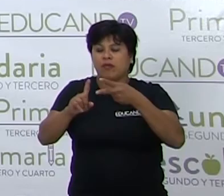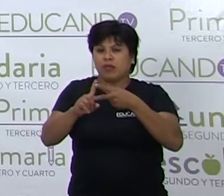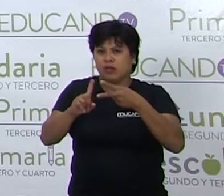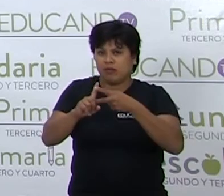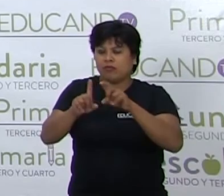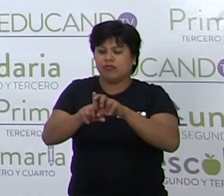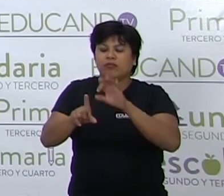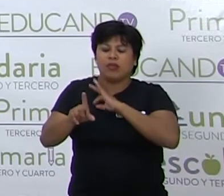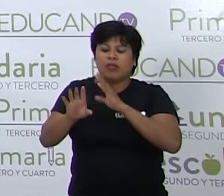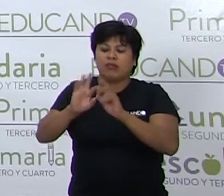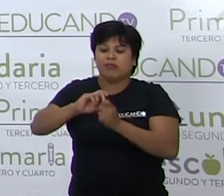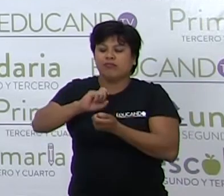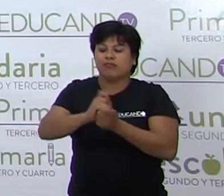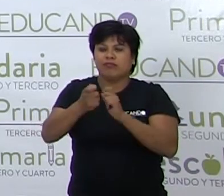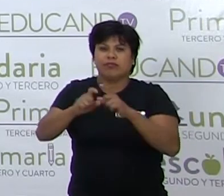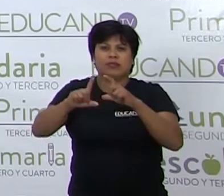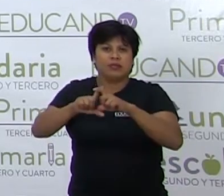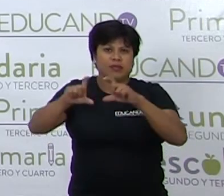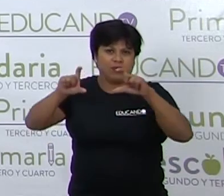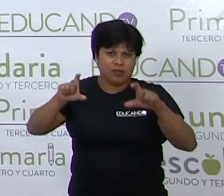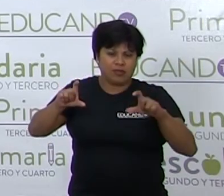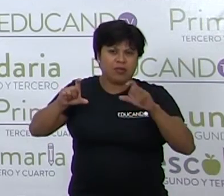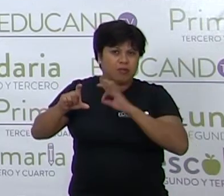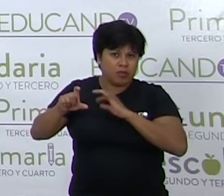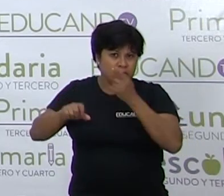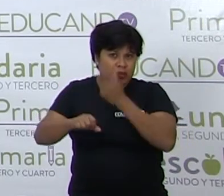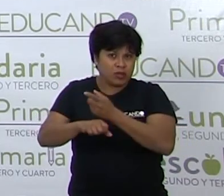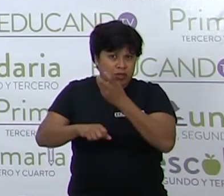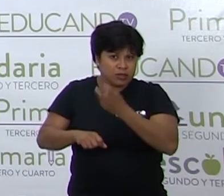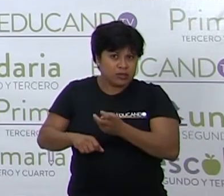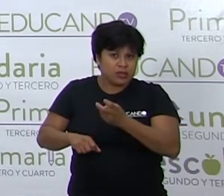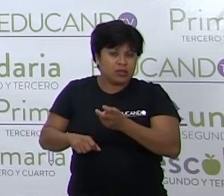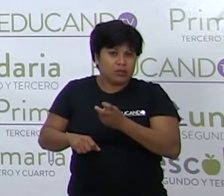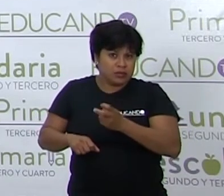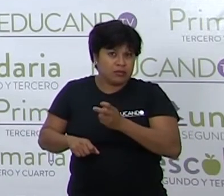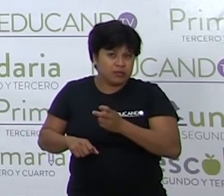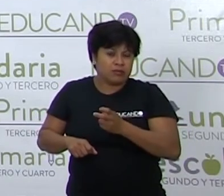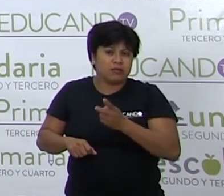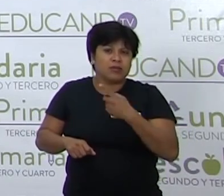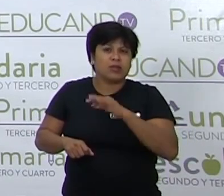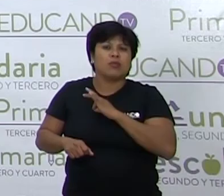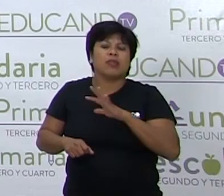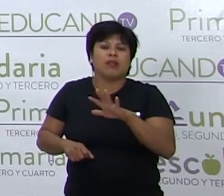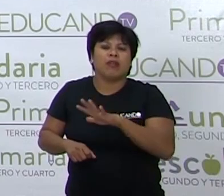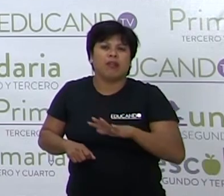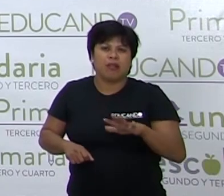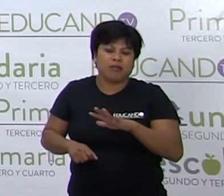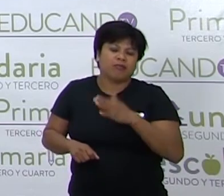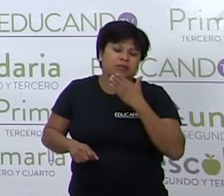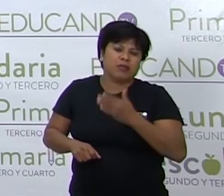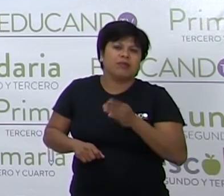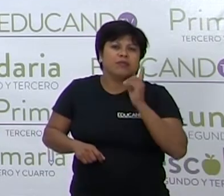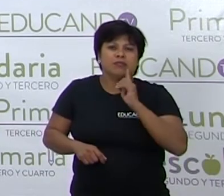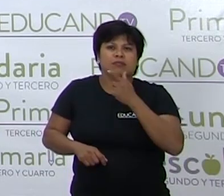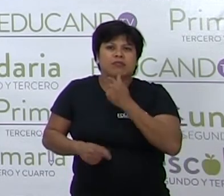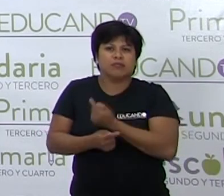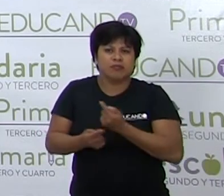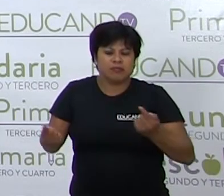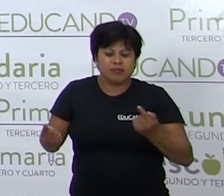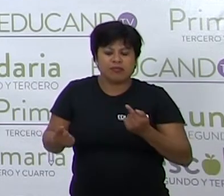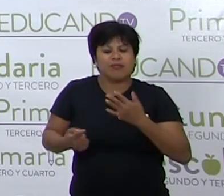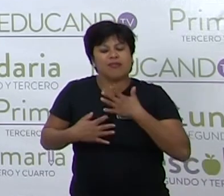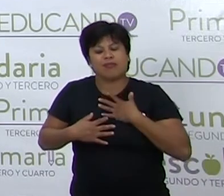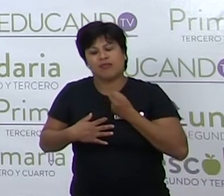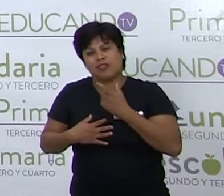podremos encontrar esa nueva fórmula a esa fórmula para calcular el área por supuesto que sí bueno niñas y niñas ha